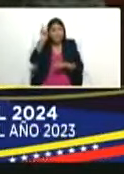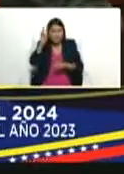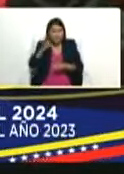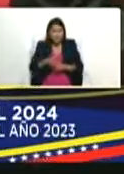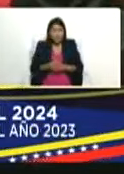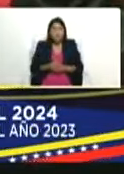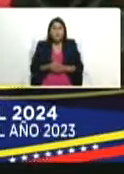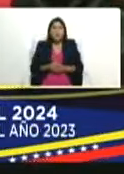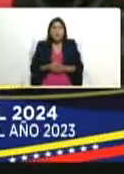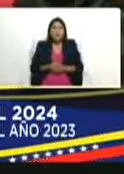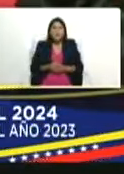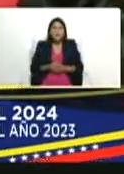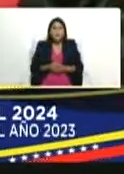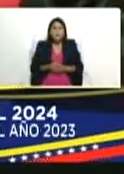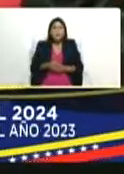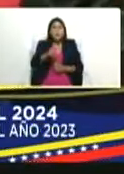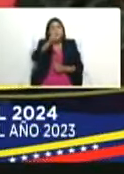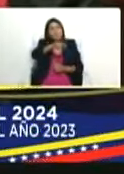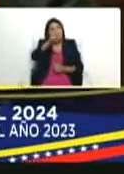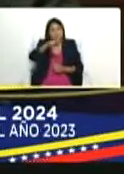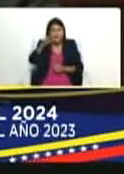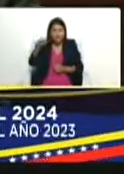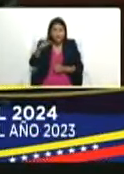Honorable cuerpo diplomático.